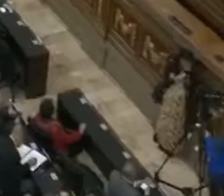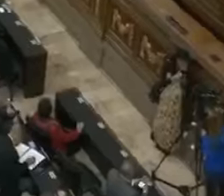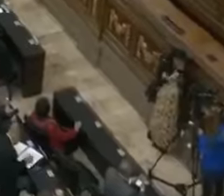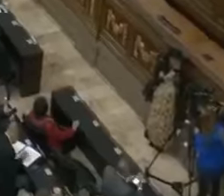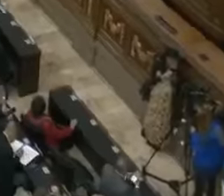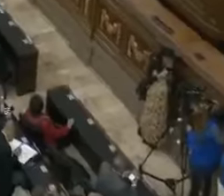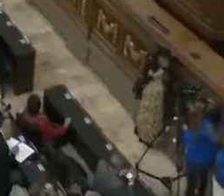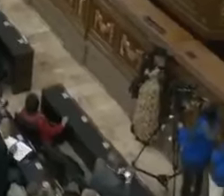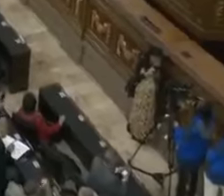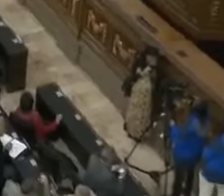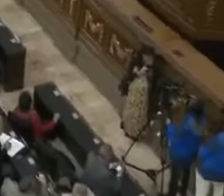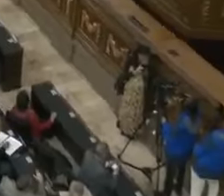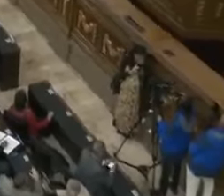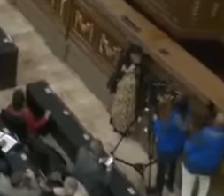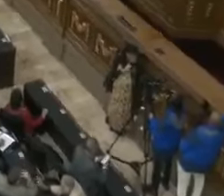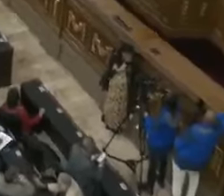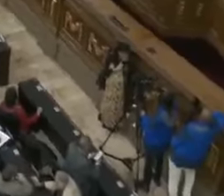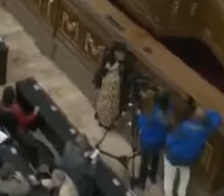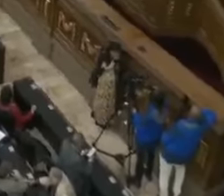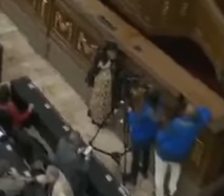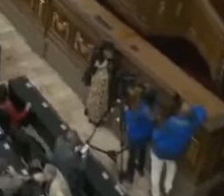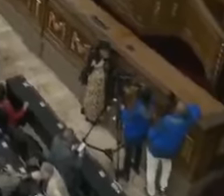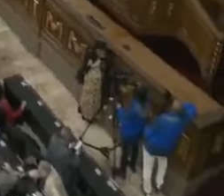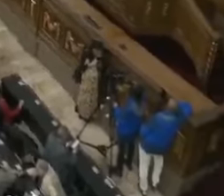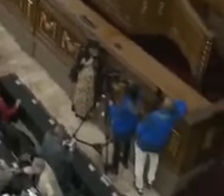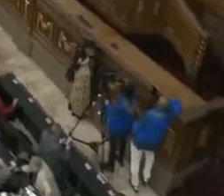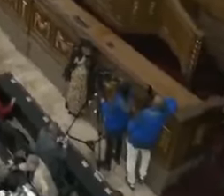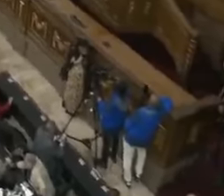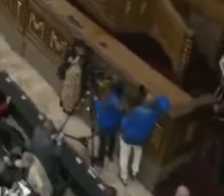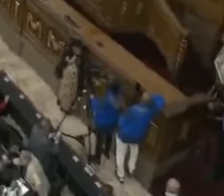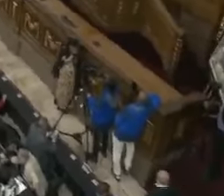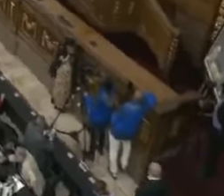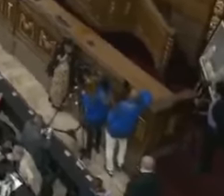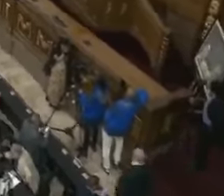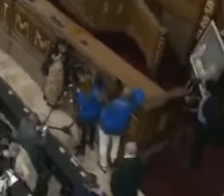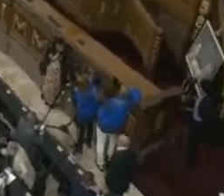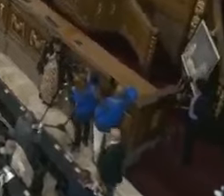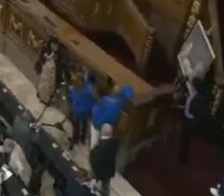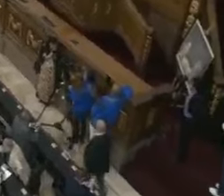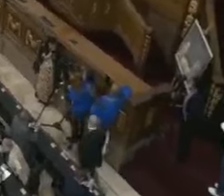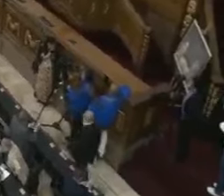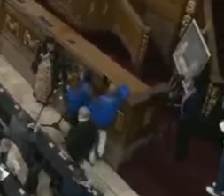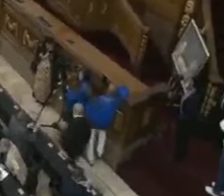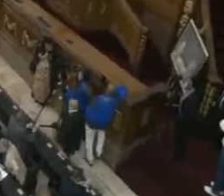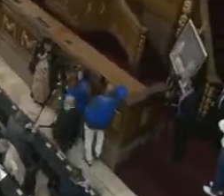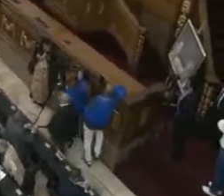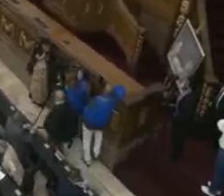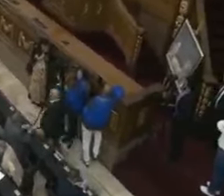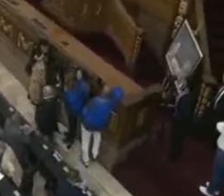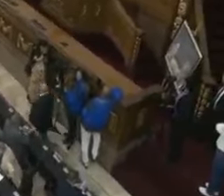Le manda decir esta comisión general al primer vicepresidente que hay que ponerlo. Yo no, nunca lo dudé.